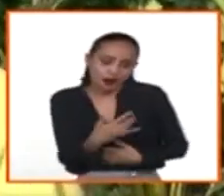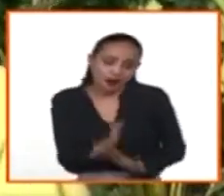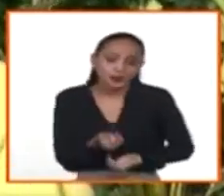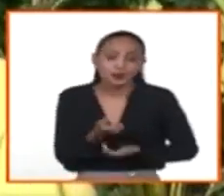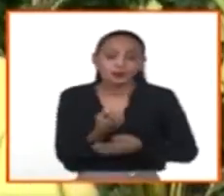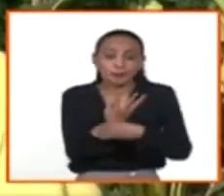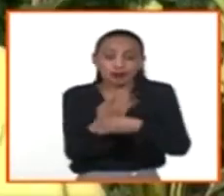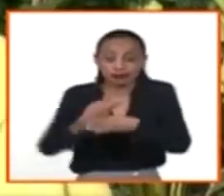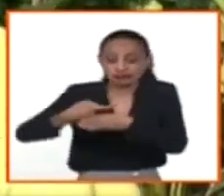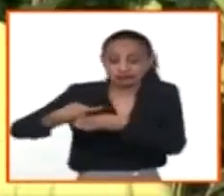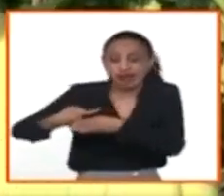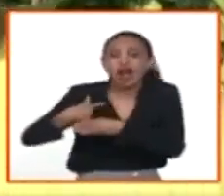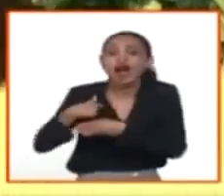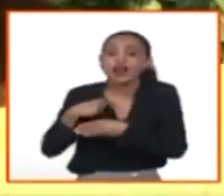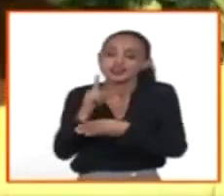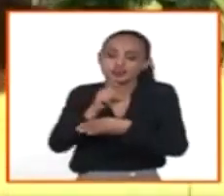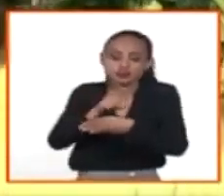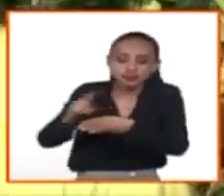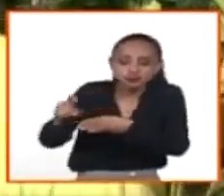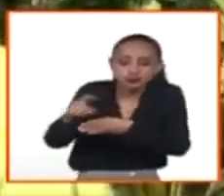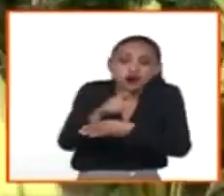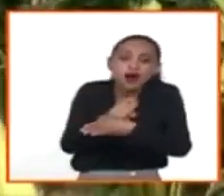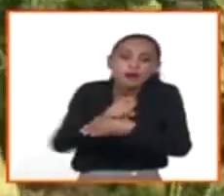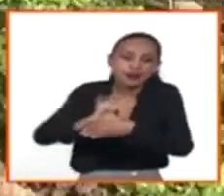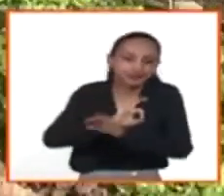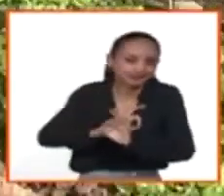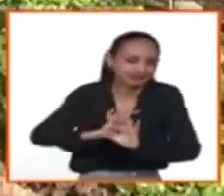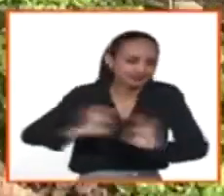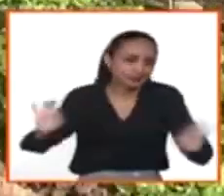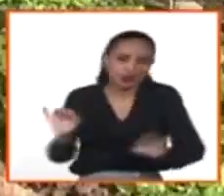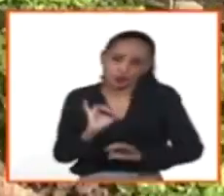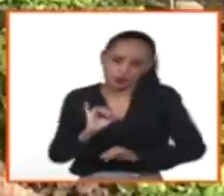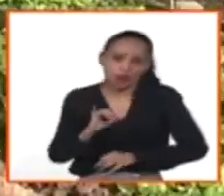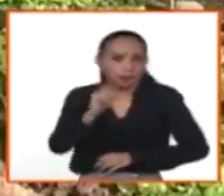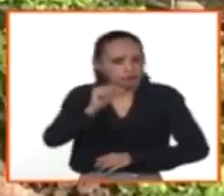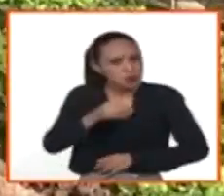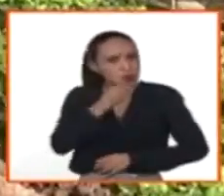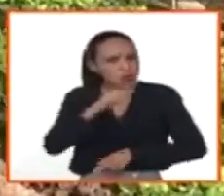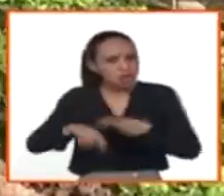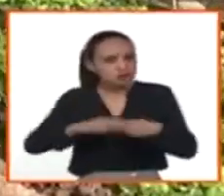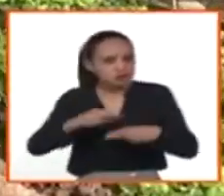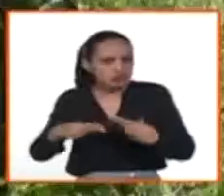lo necesita. Y entonces lo puede hacer, si se lo propone.